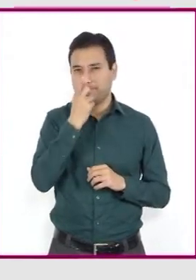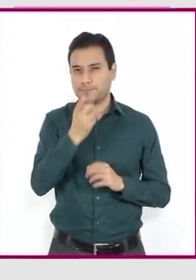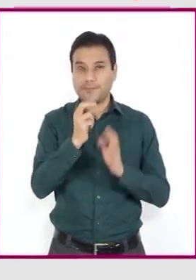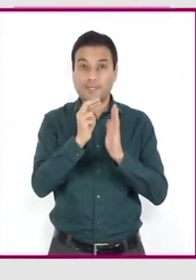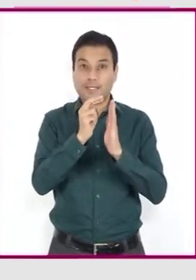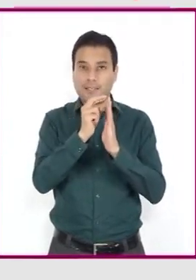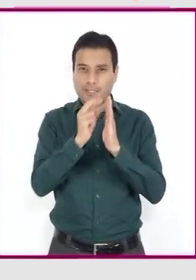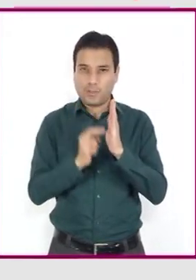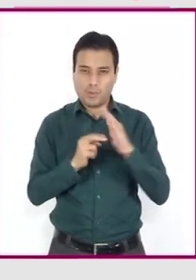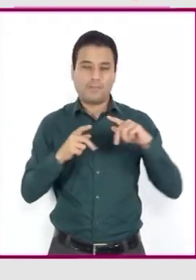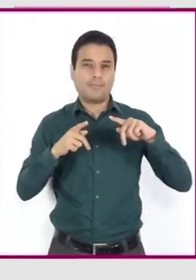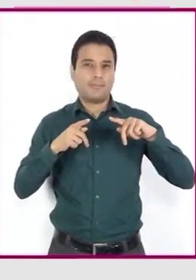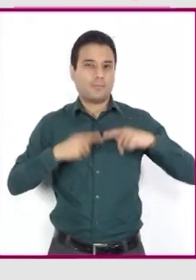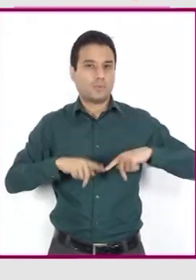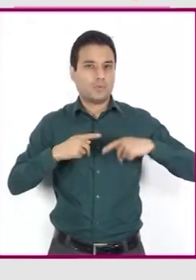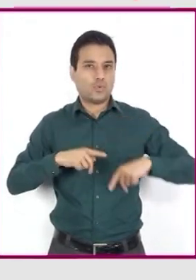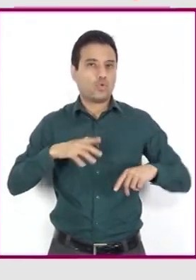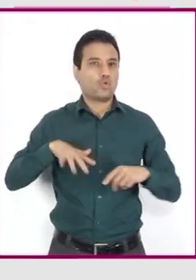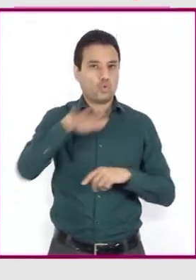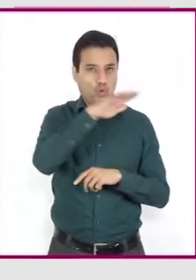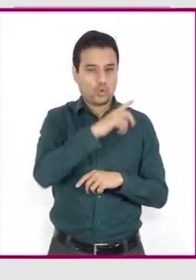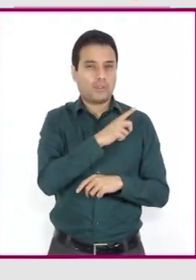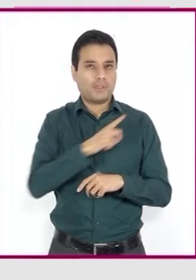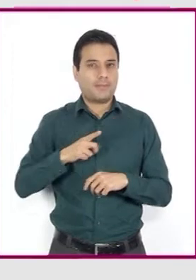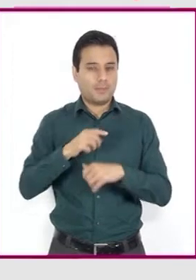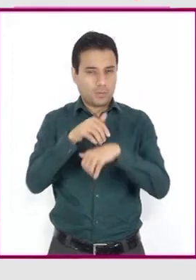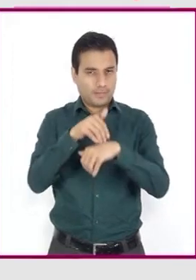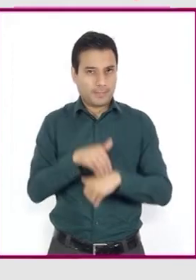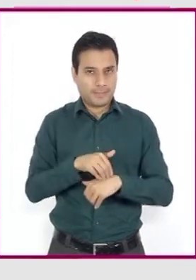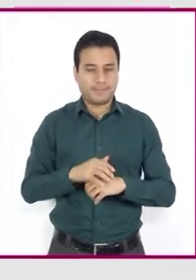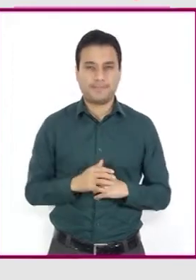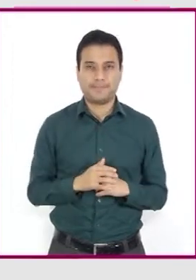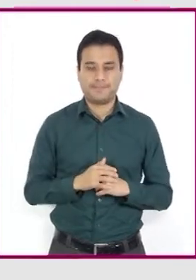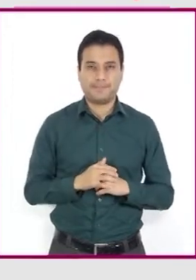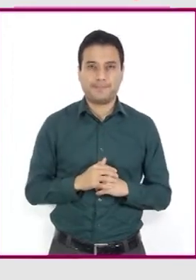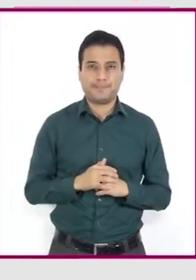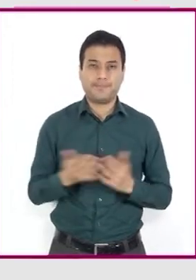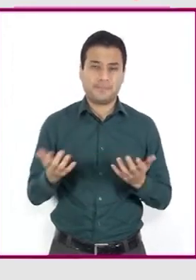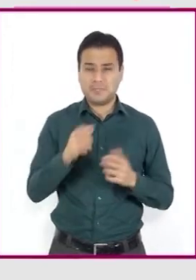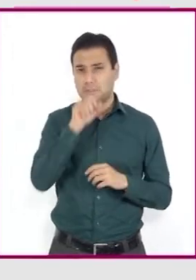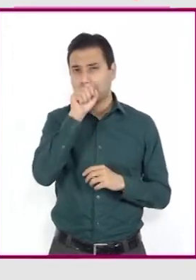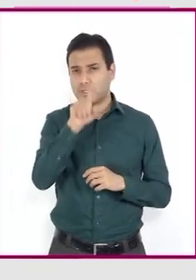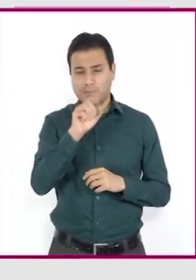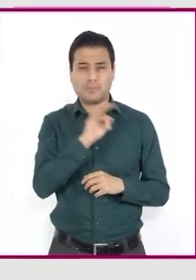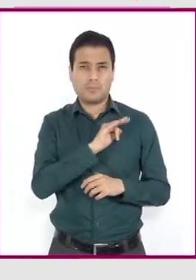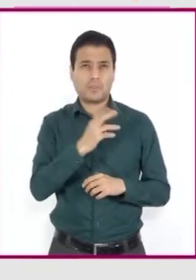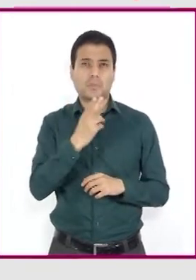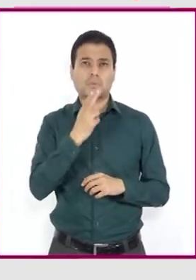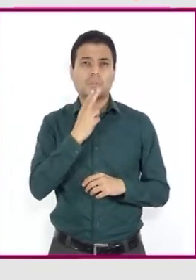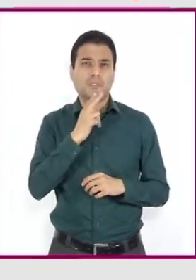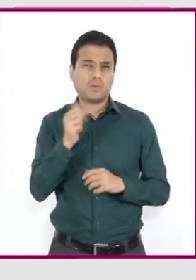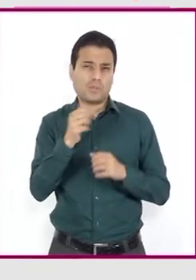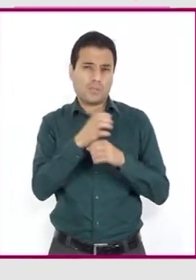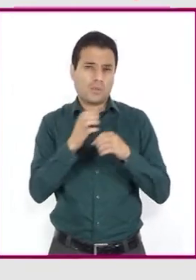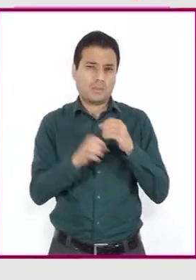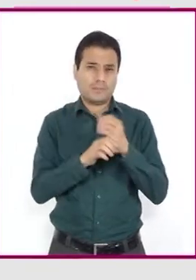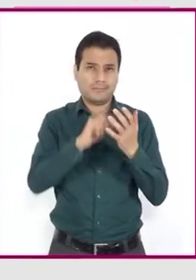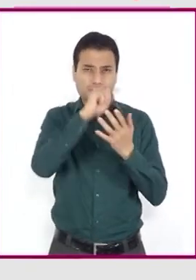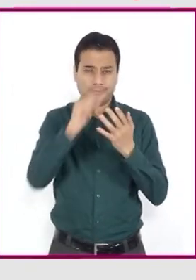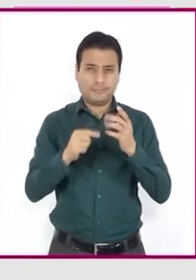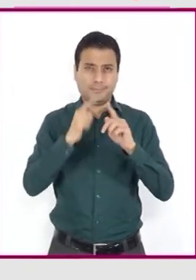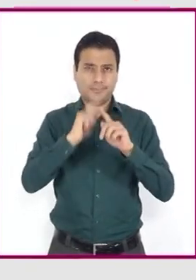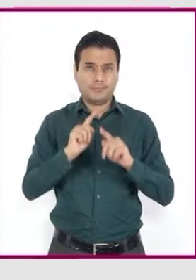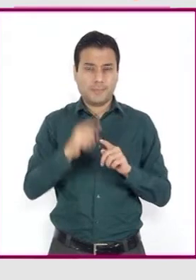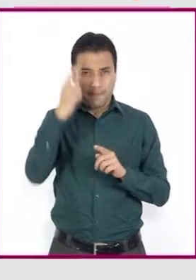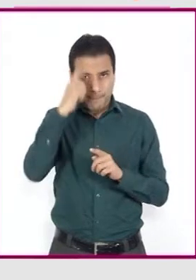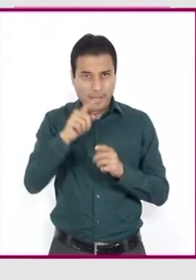lo debe cumplir un público indefinido y amplio. También podemos echar mano de otros elementos para redactar de la